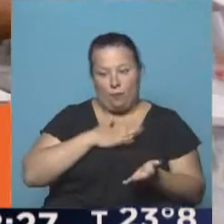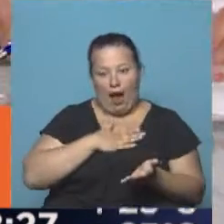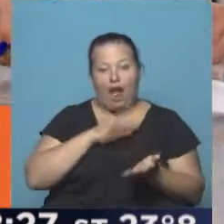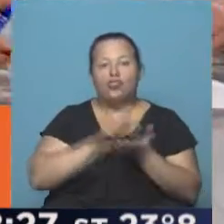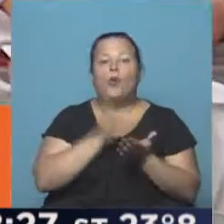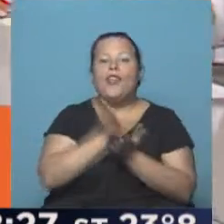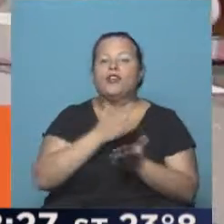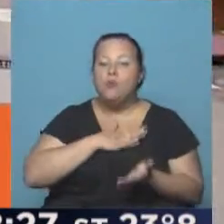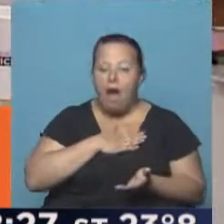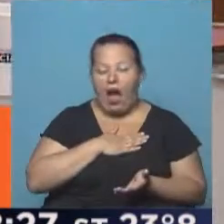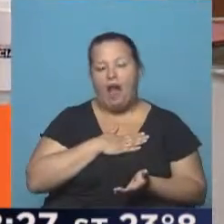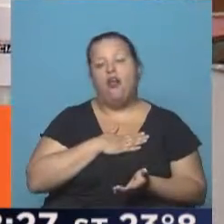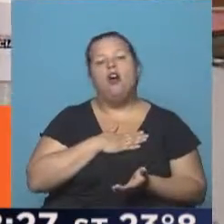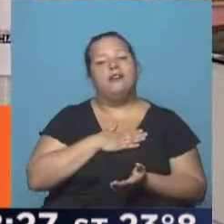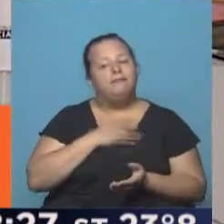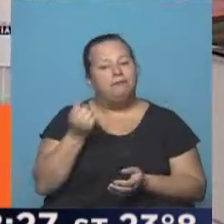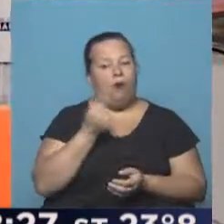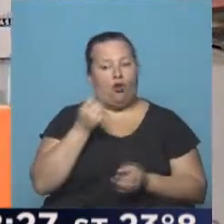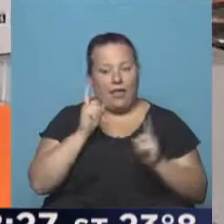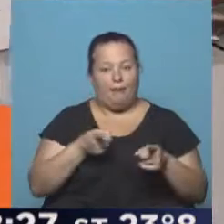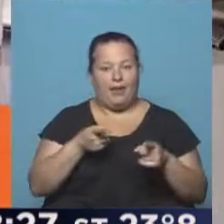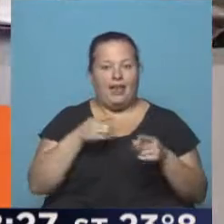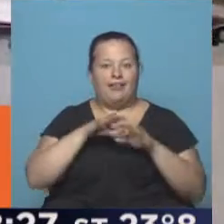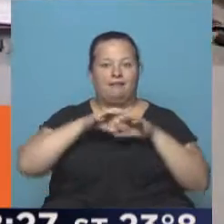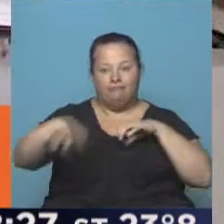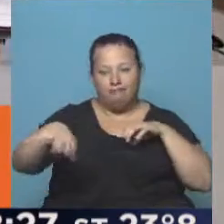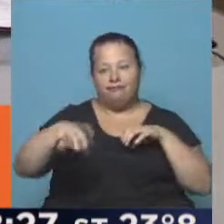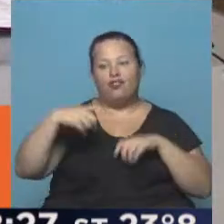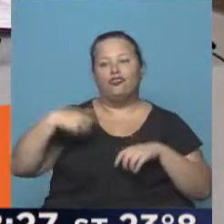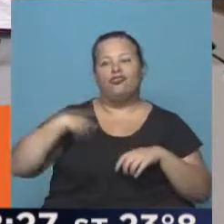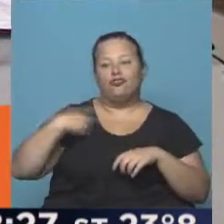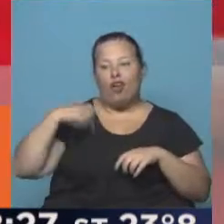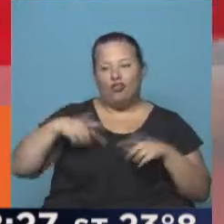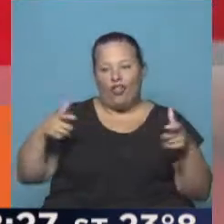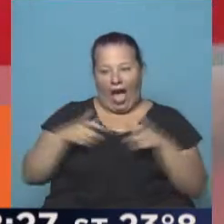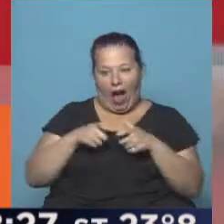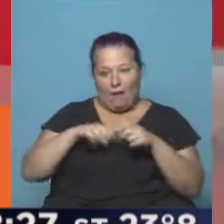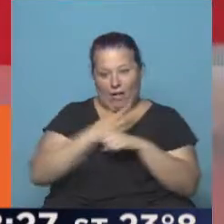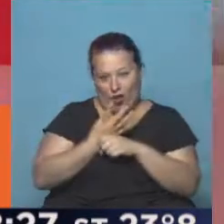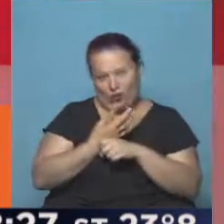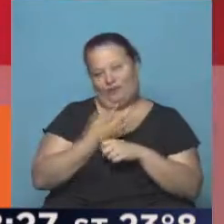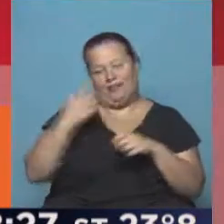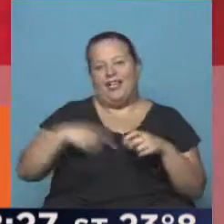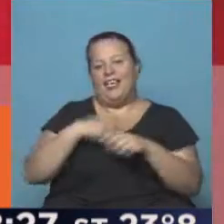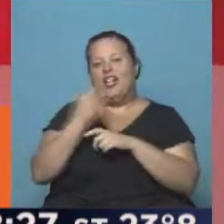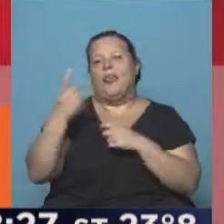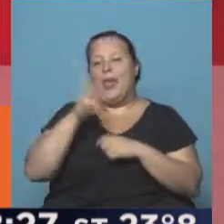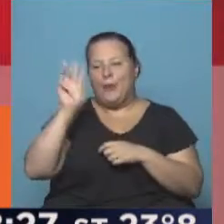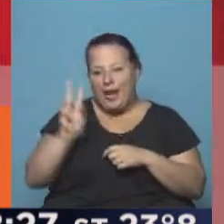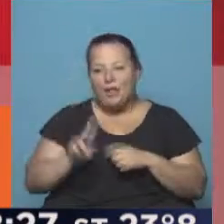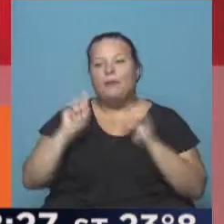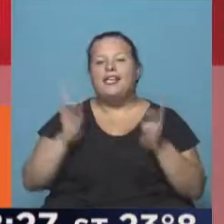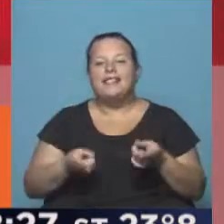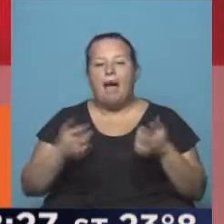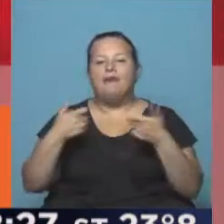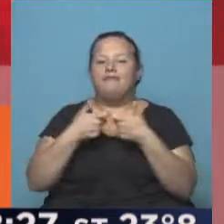a los derechos humanos, que son básicamente también las aguas que dividen a los socios actuales, bueno, a los socios de Venezuela en sí, pero que tiene